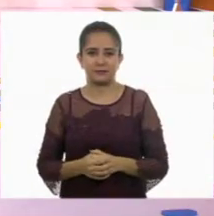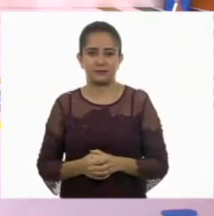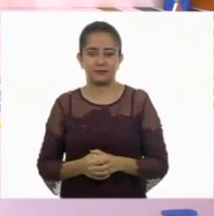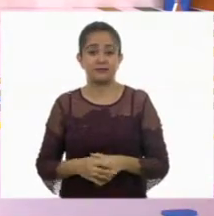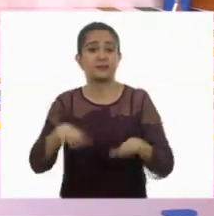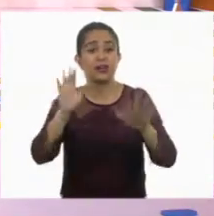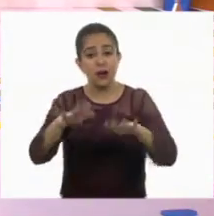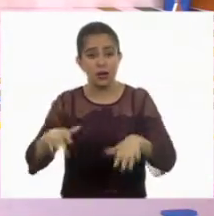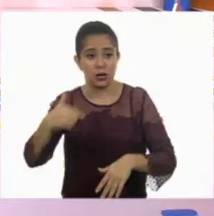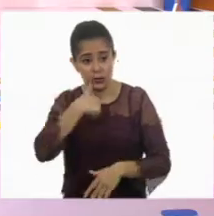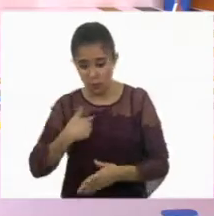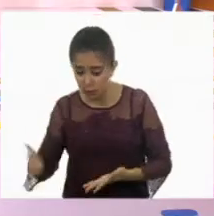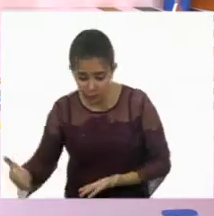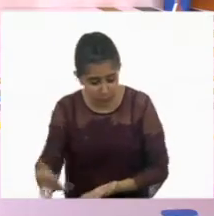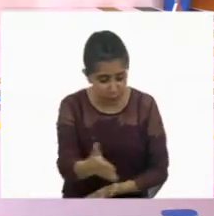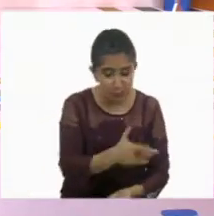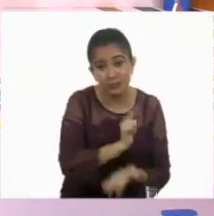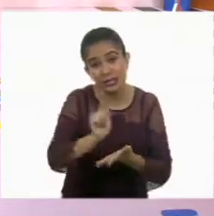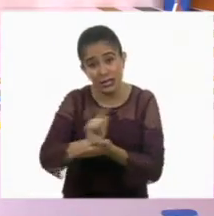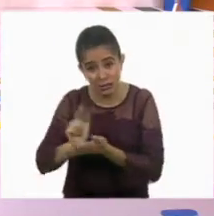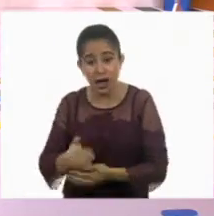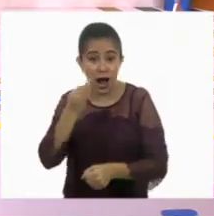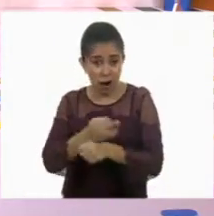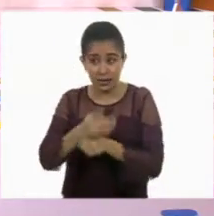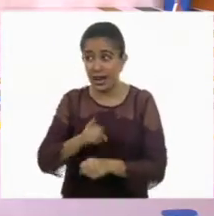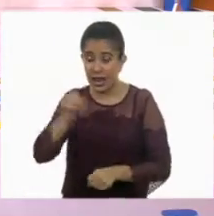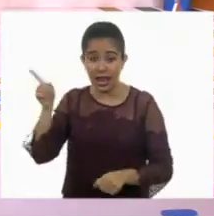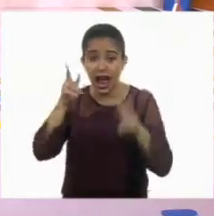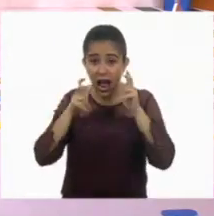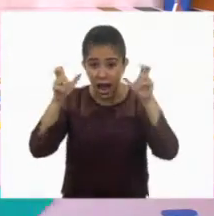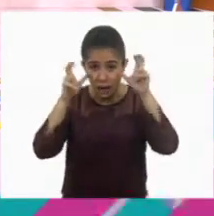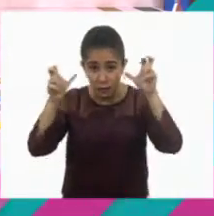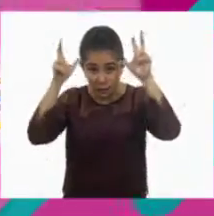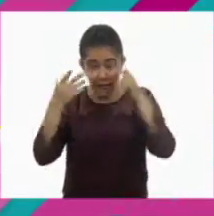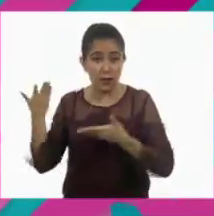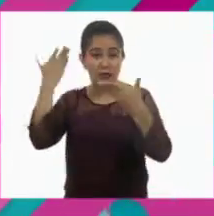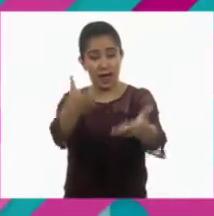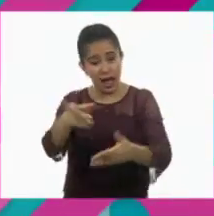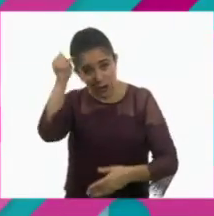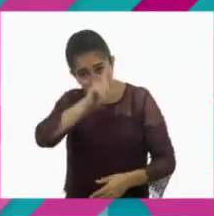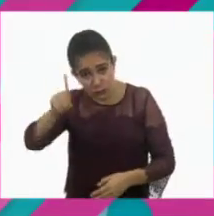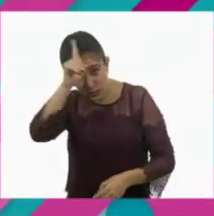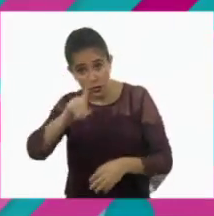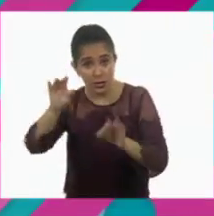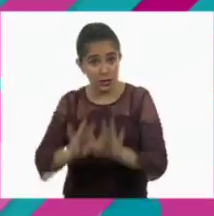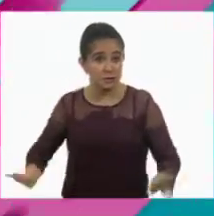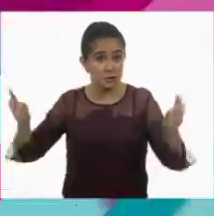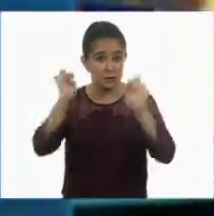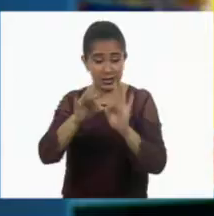Bueno, en lo que yo recojo este desorden, vamos con Ajo Listo, que tiene una recomendación muy importante que darnos.